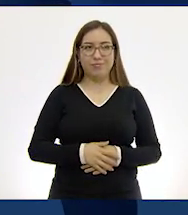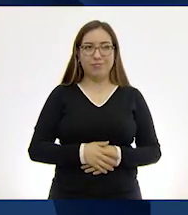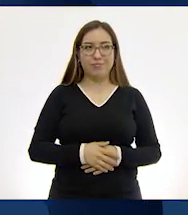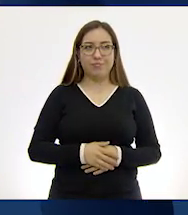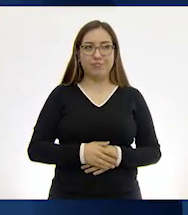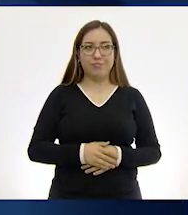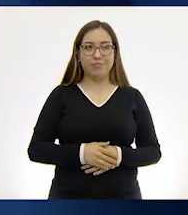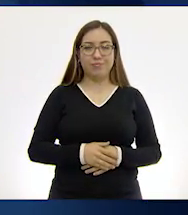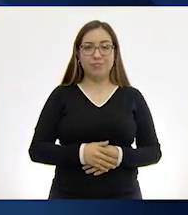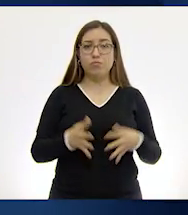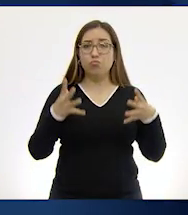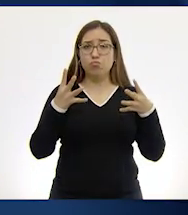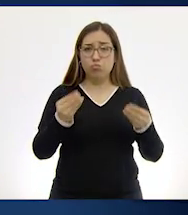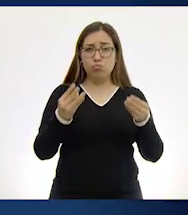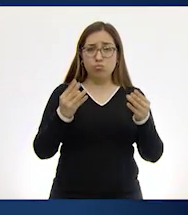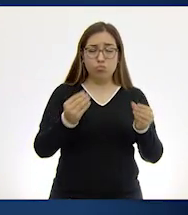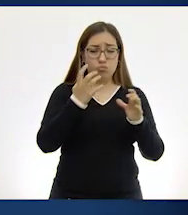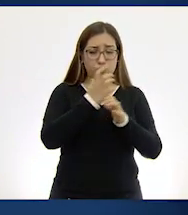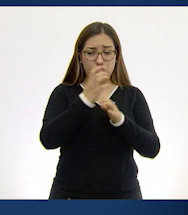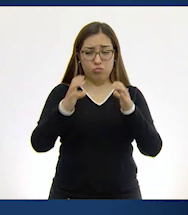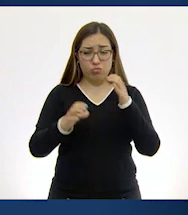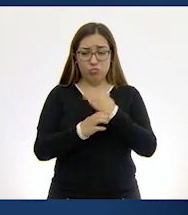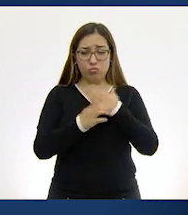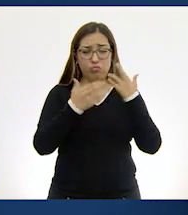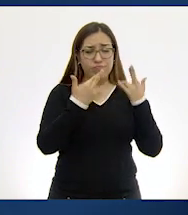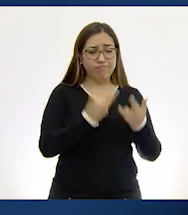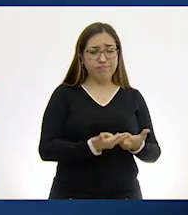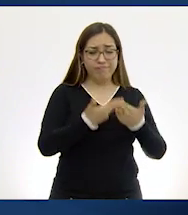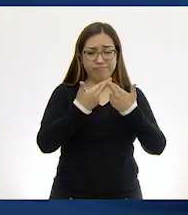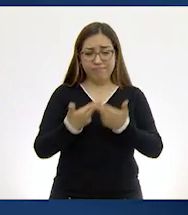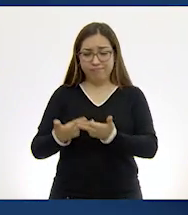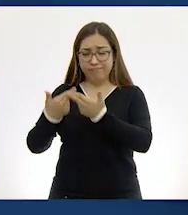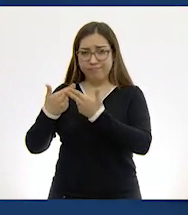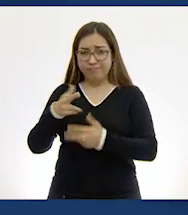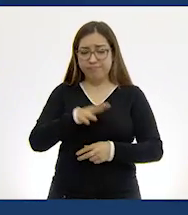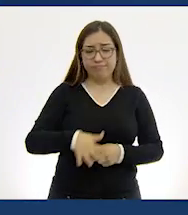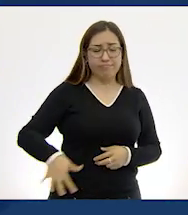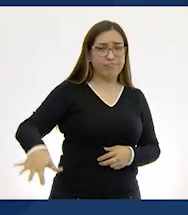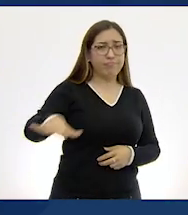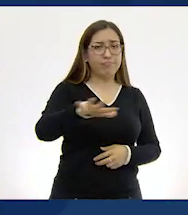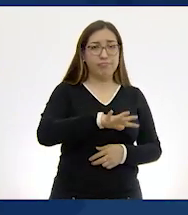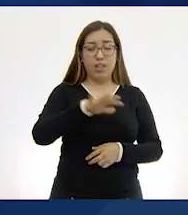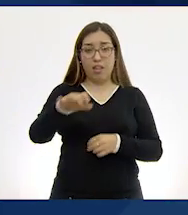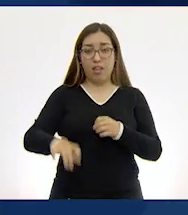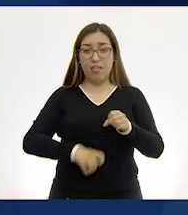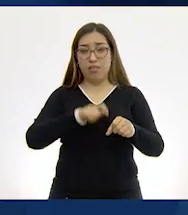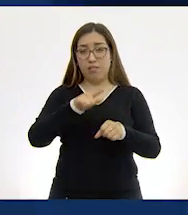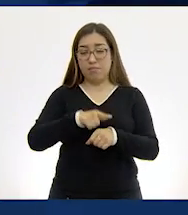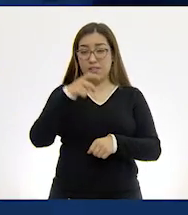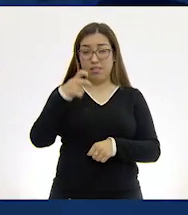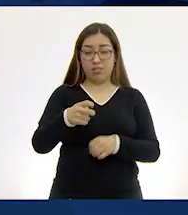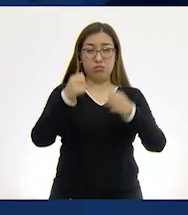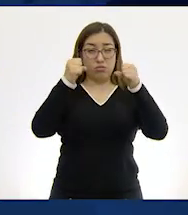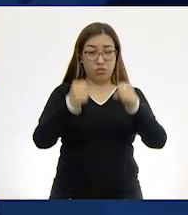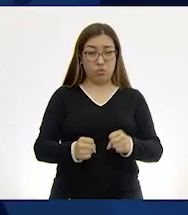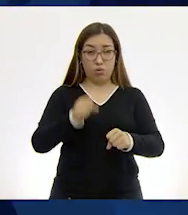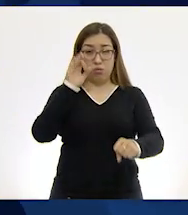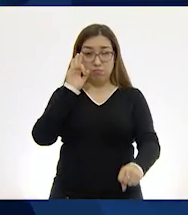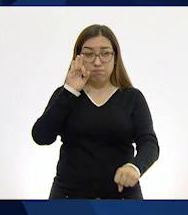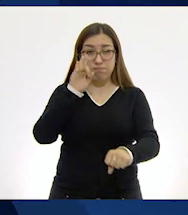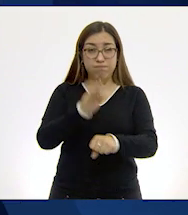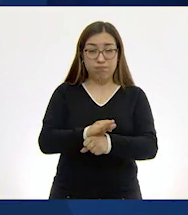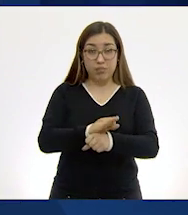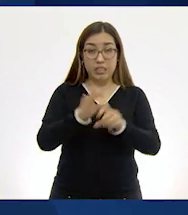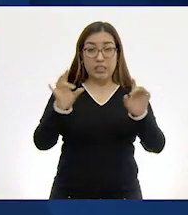abundancia, diversificación y distribución amplia de una especie no es suficiente para garantizar su permanencia